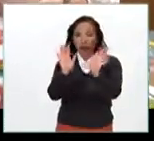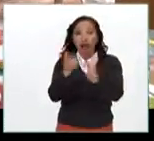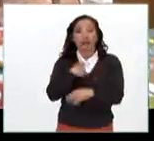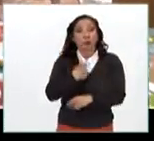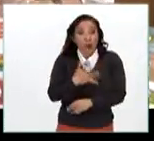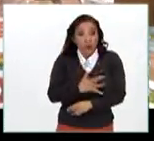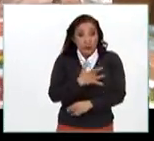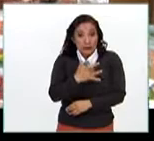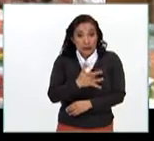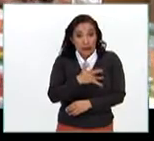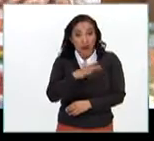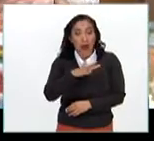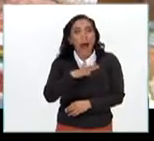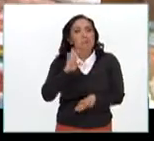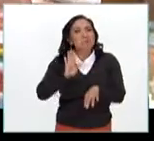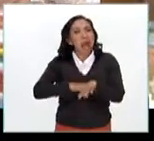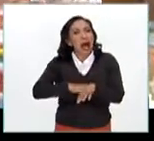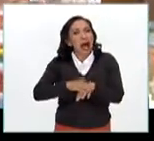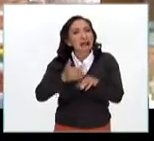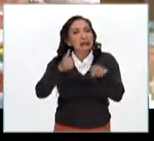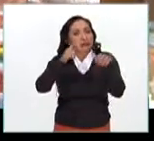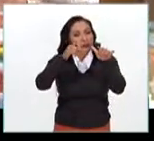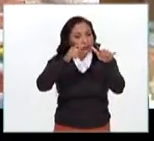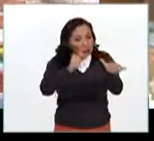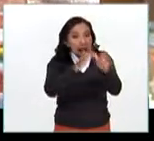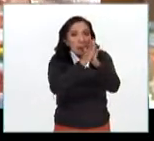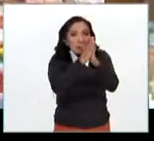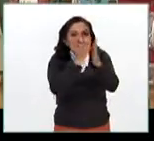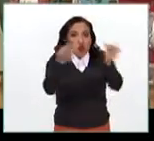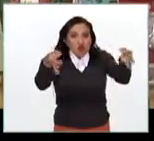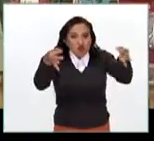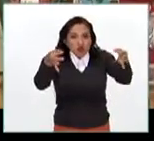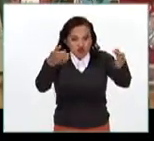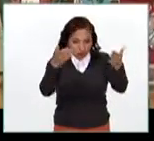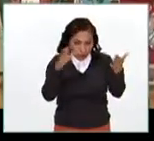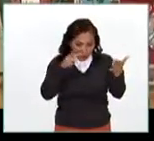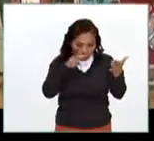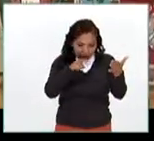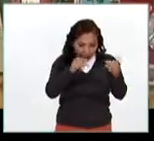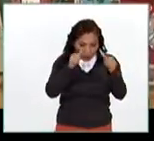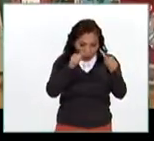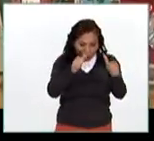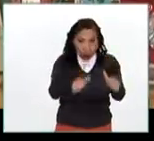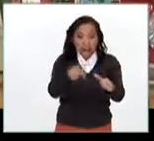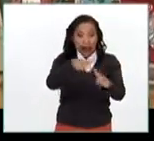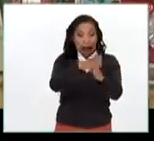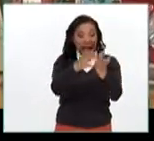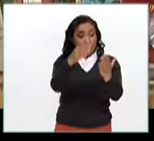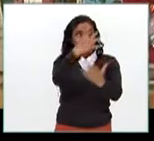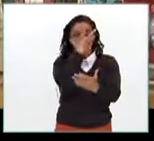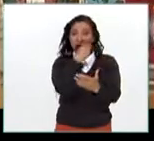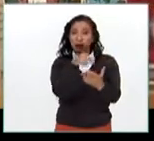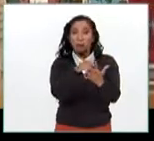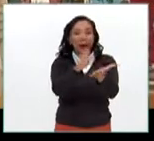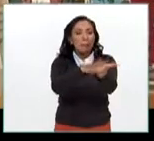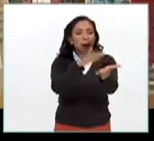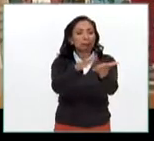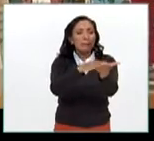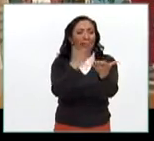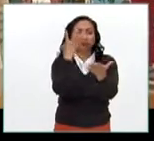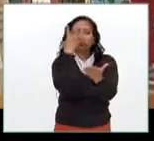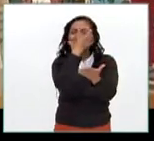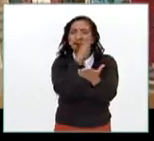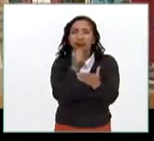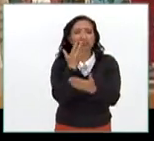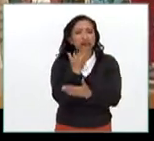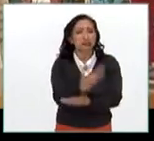también siento que hay más concentración en el libro. Y este tipo de libros, además, sin duda más, porque los papeles son